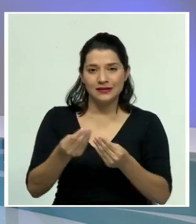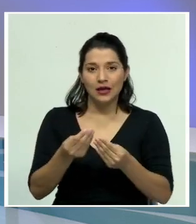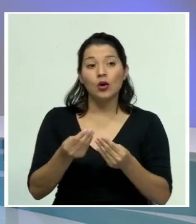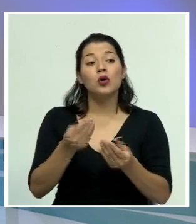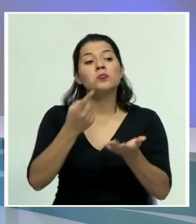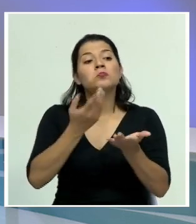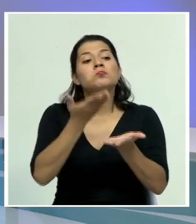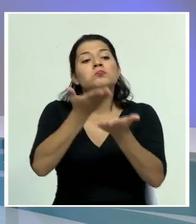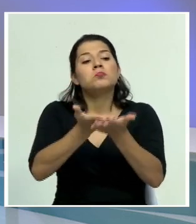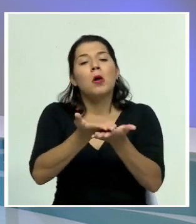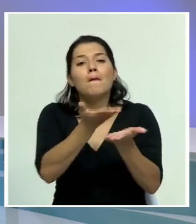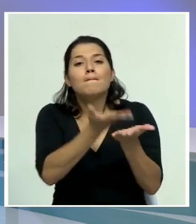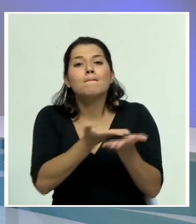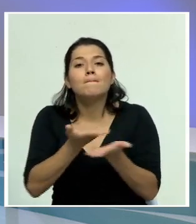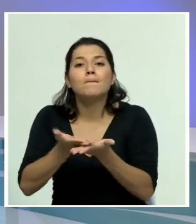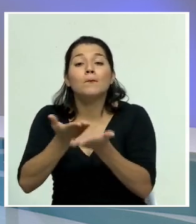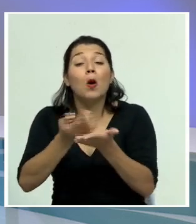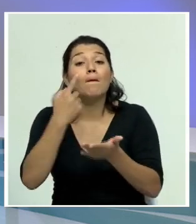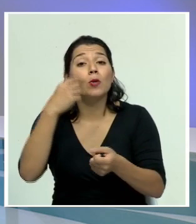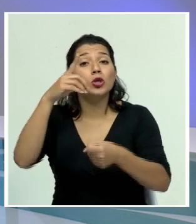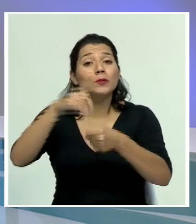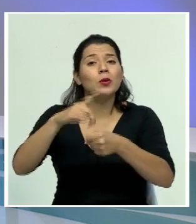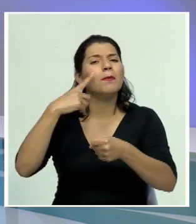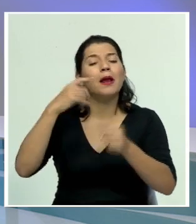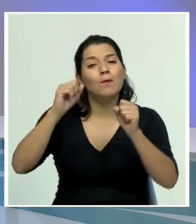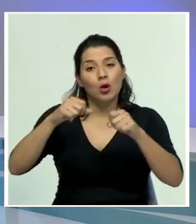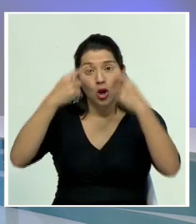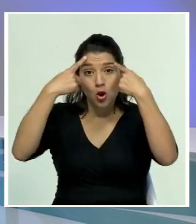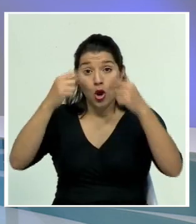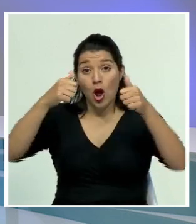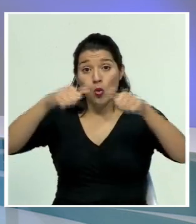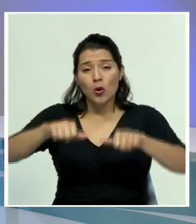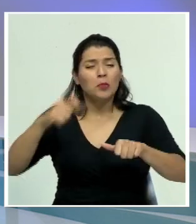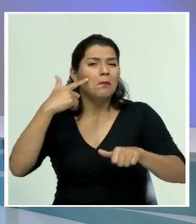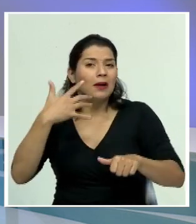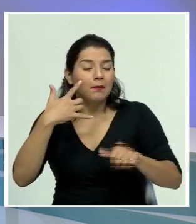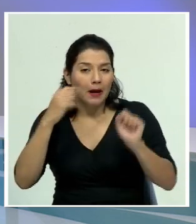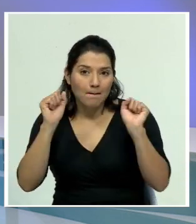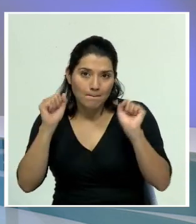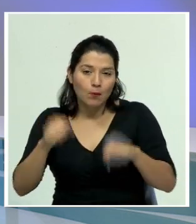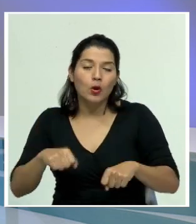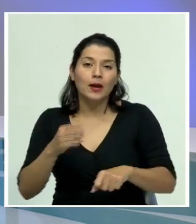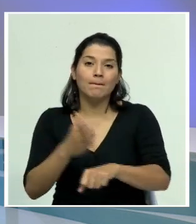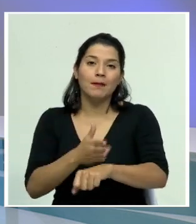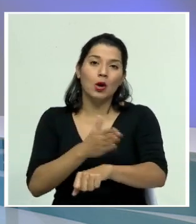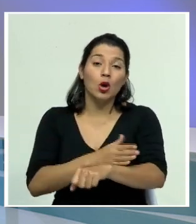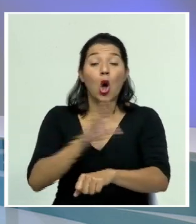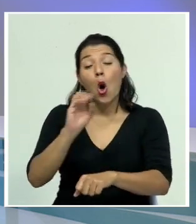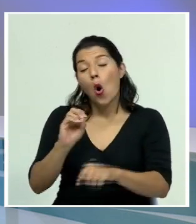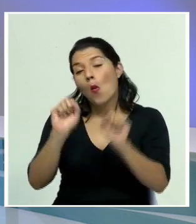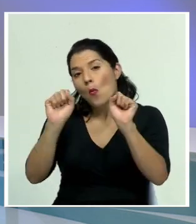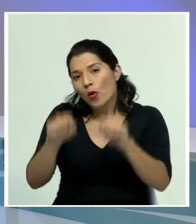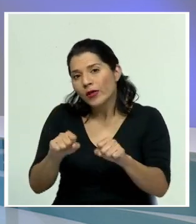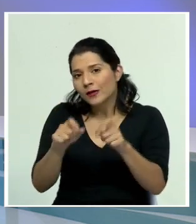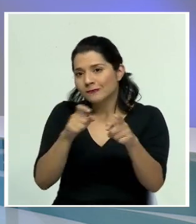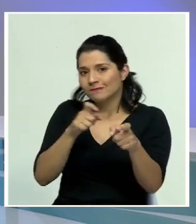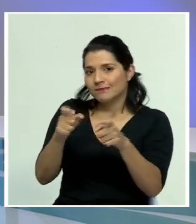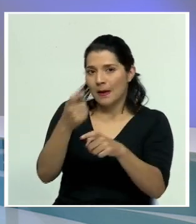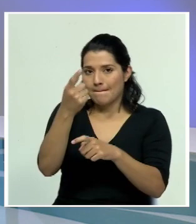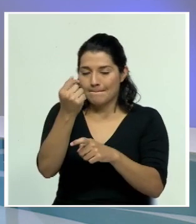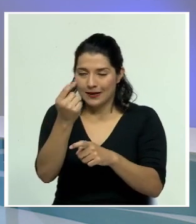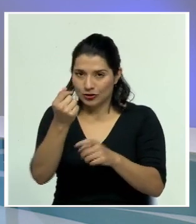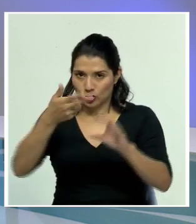propuestas de parte de los diputados para llegar a acuerdos que pudieran mejorar o estabilizar el precio de